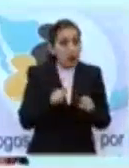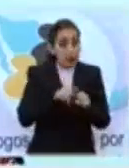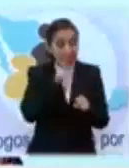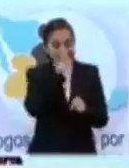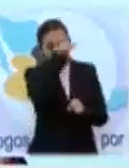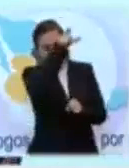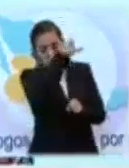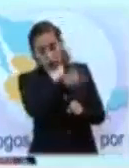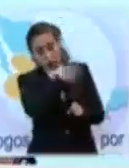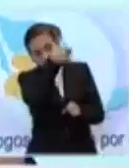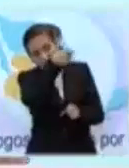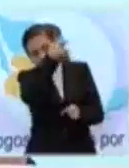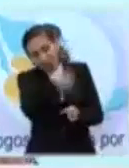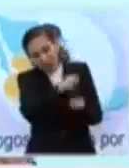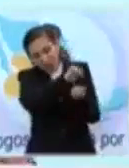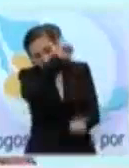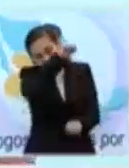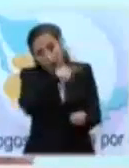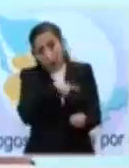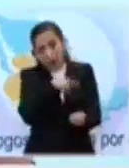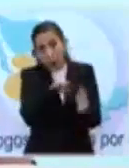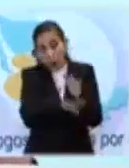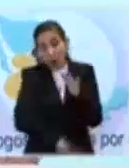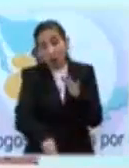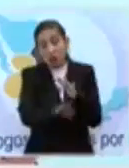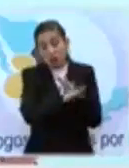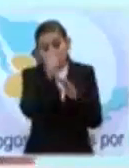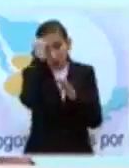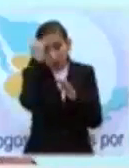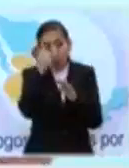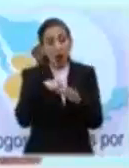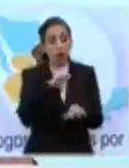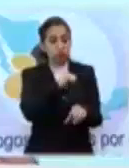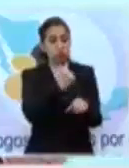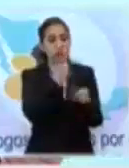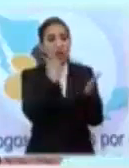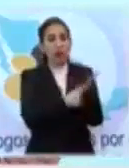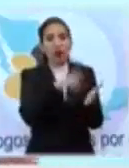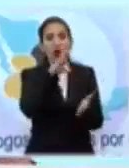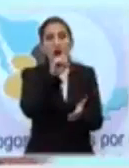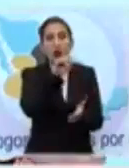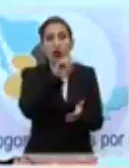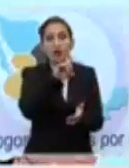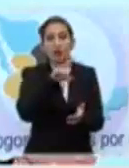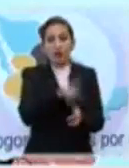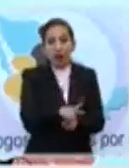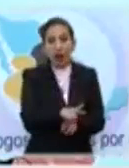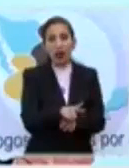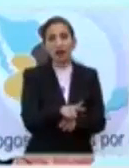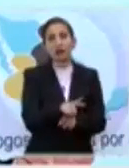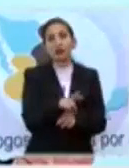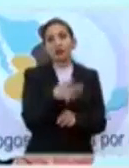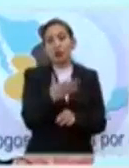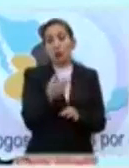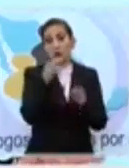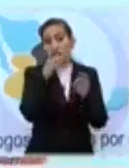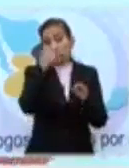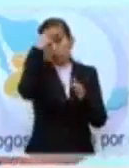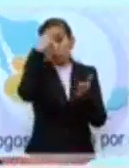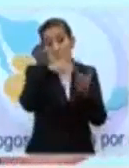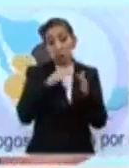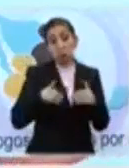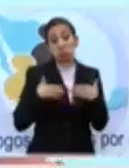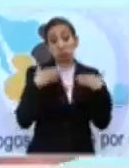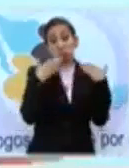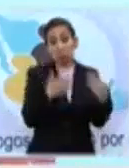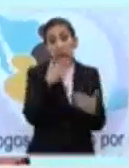académico, ese perfil de solidez técnica, le ha dado al Coneval una gran credibilidad en todos los resultados que reportan. Y esto